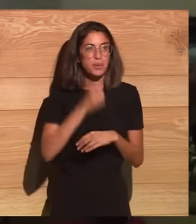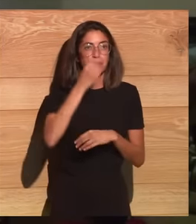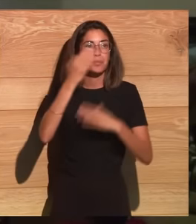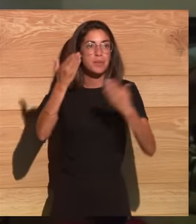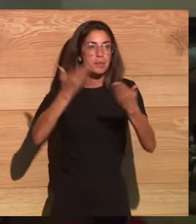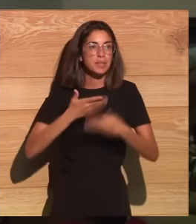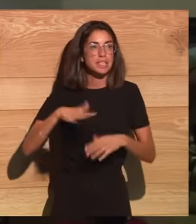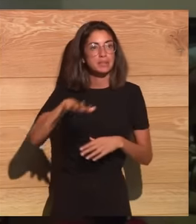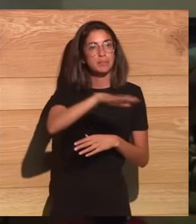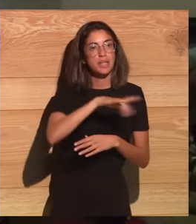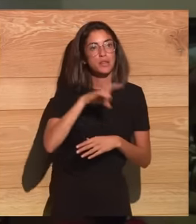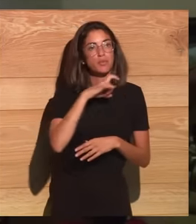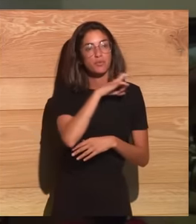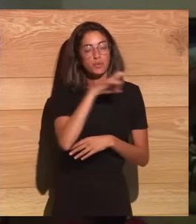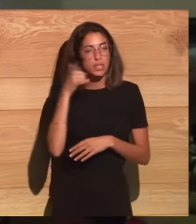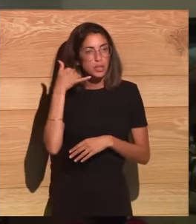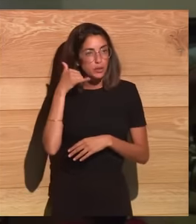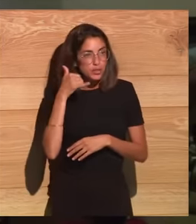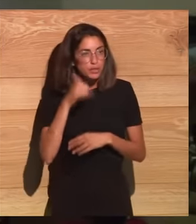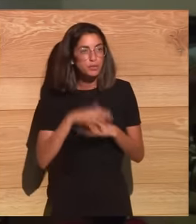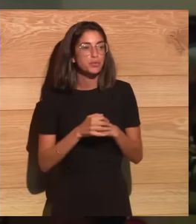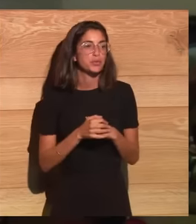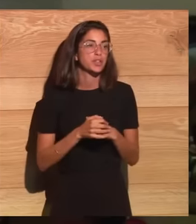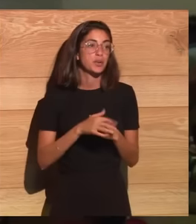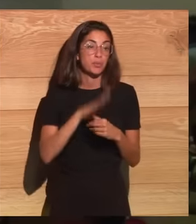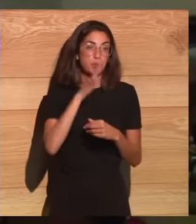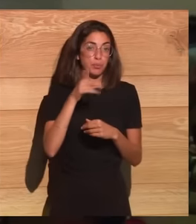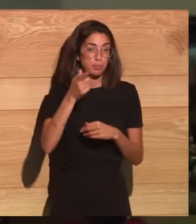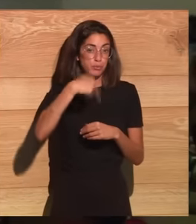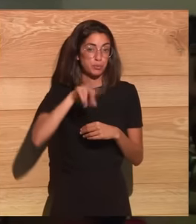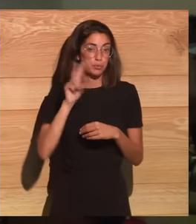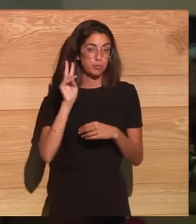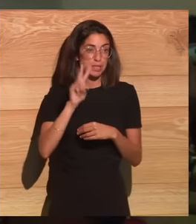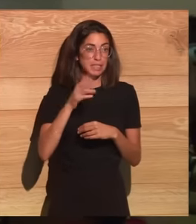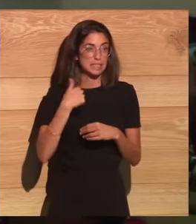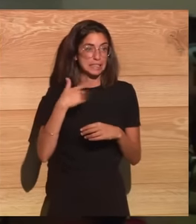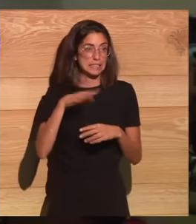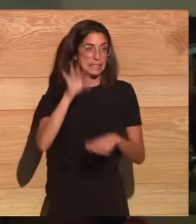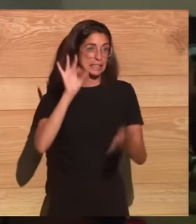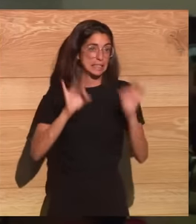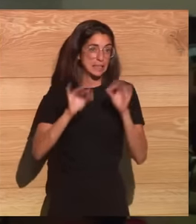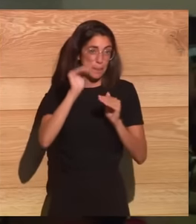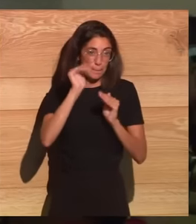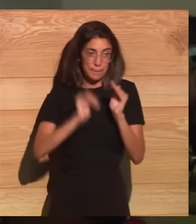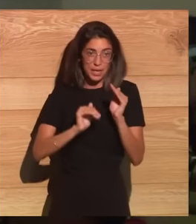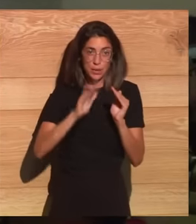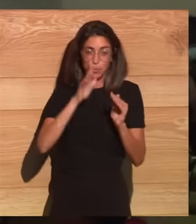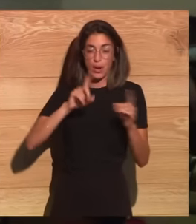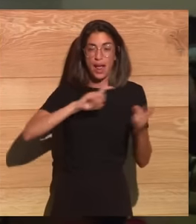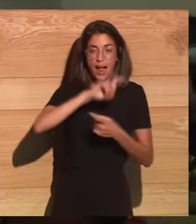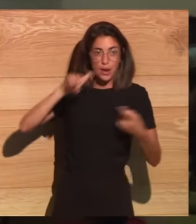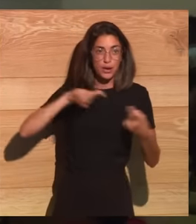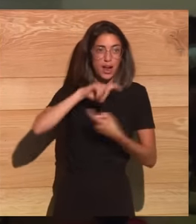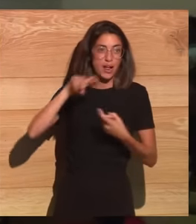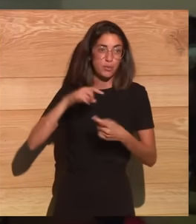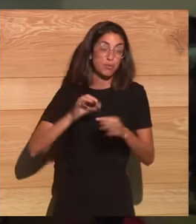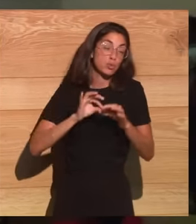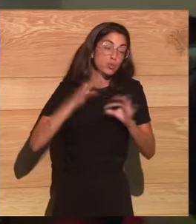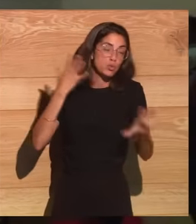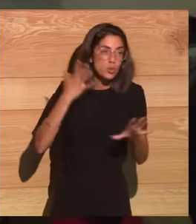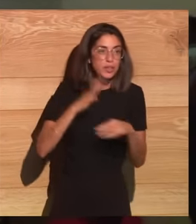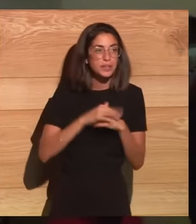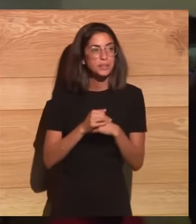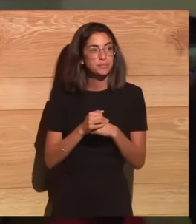Bienvenidos al espacio Fundación Telefónica, que como veis es menos selectiva cada año. Afortunadamente hay un